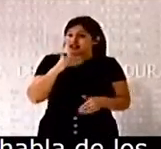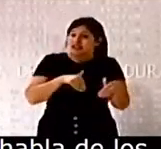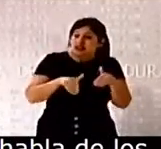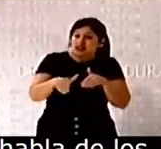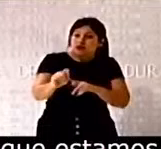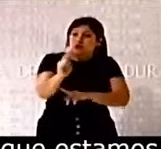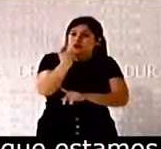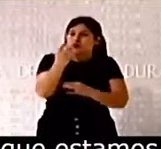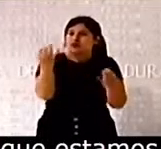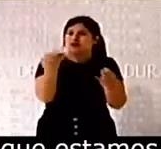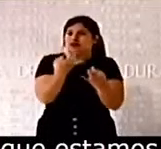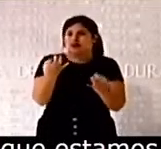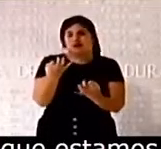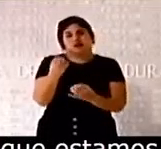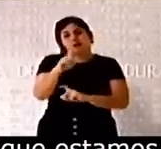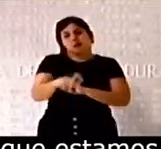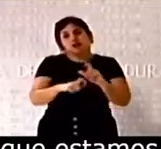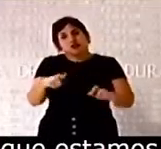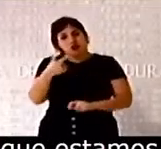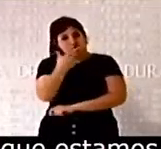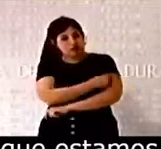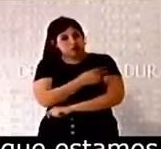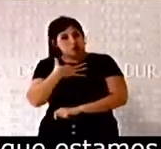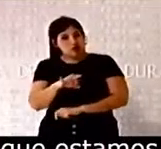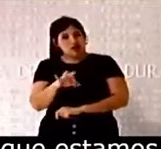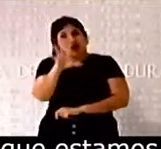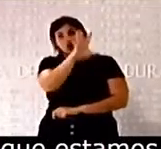50% de vacunados con al menos